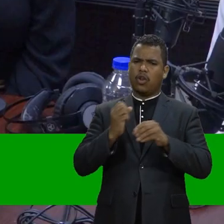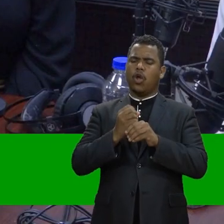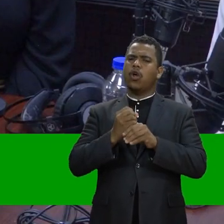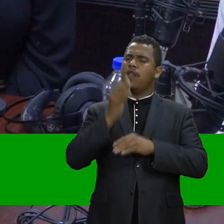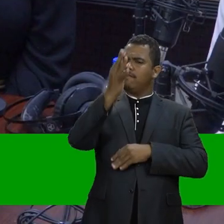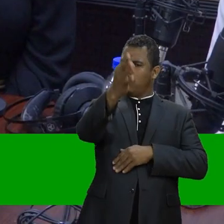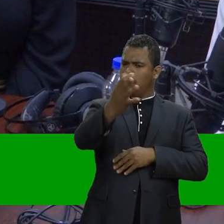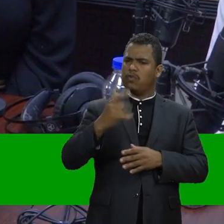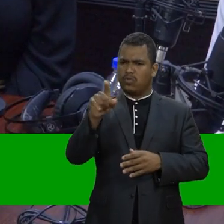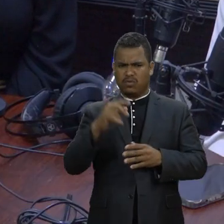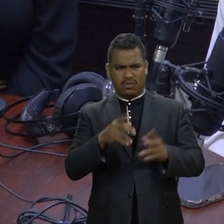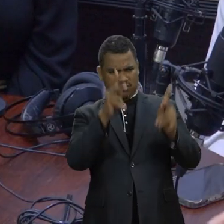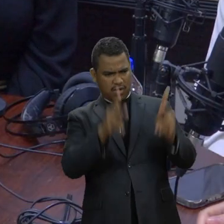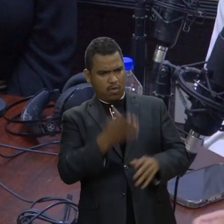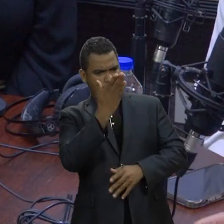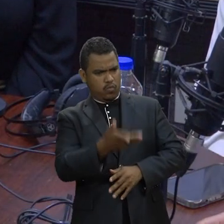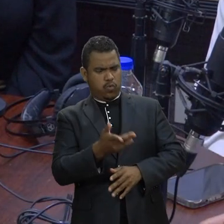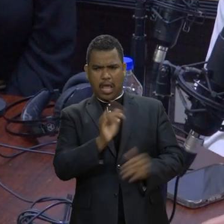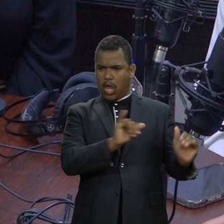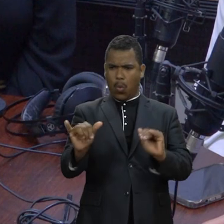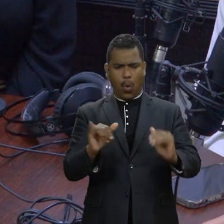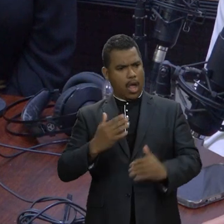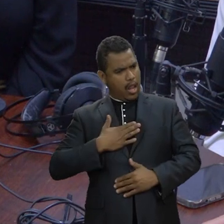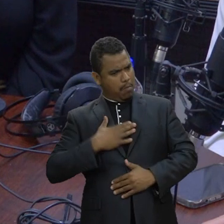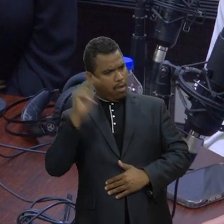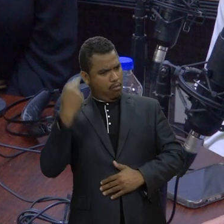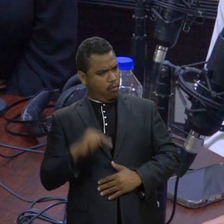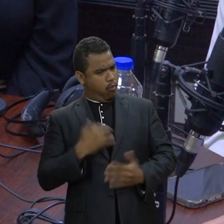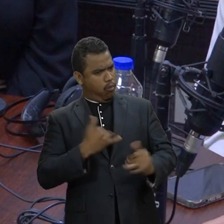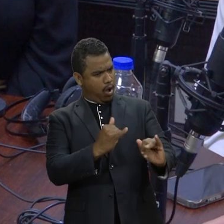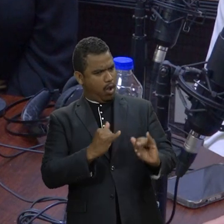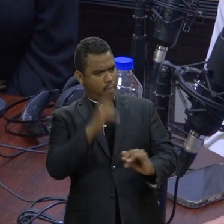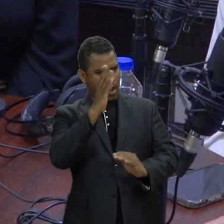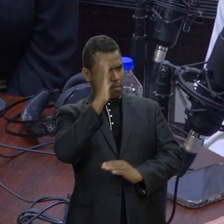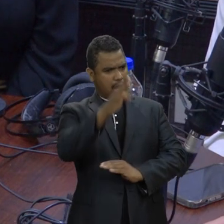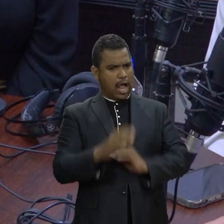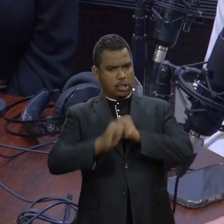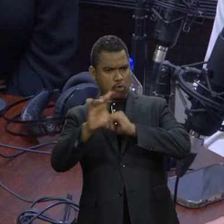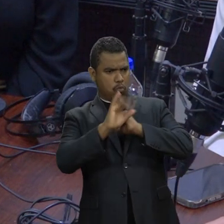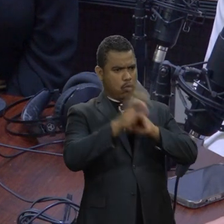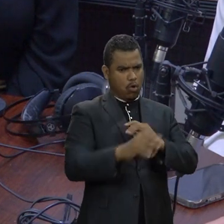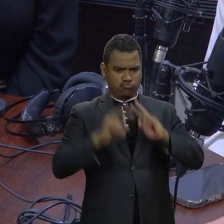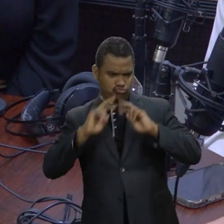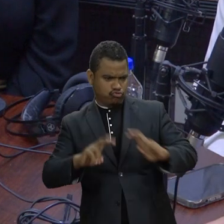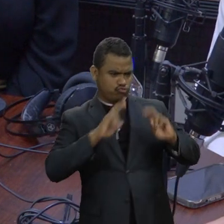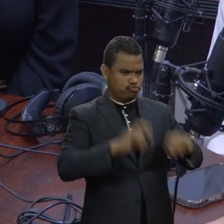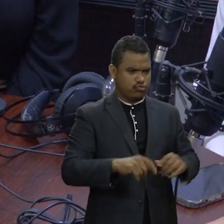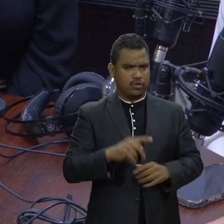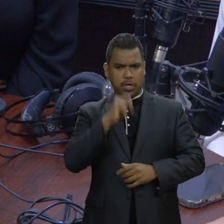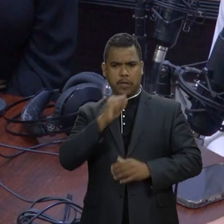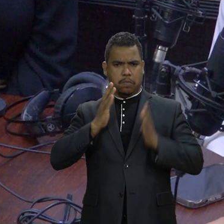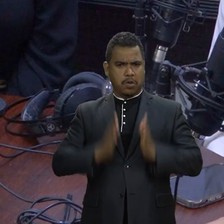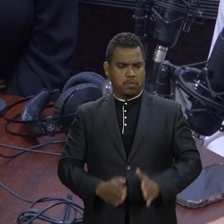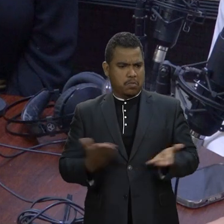el perfil, que le ve ese estilo parecido al suyo y que pueda decirse que va a ser un referente de los periodistas de esta